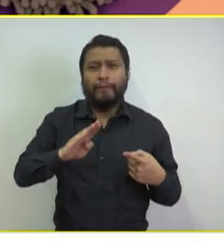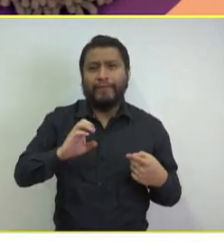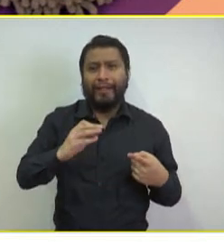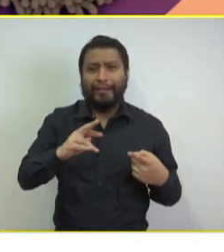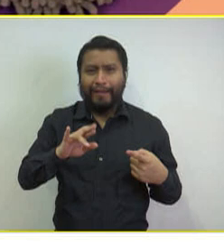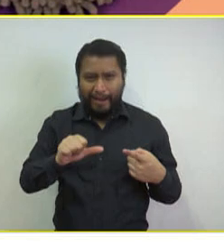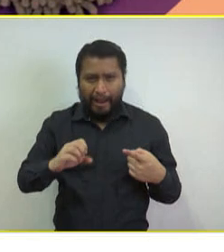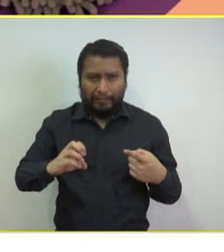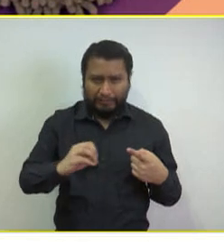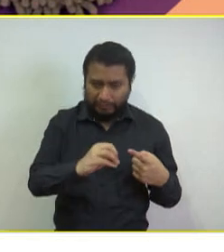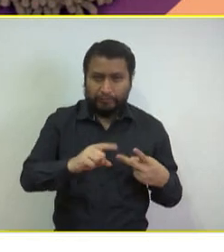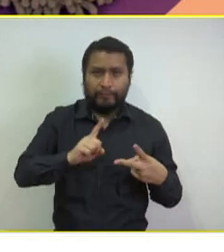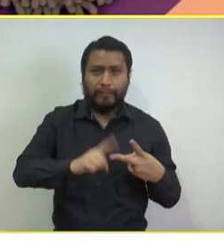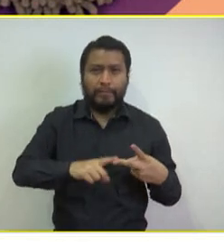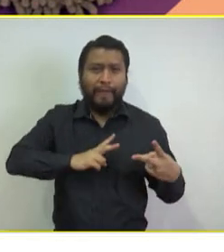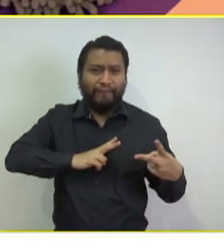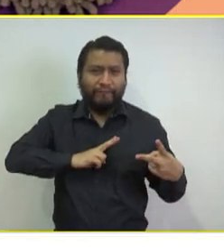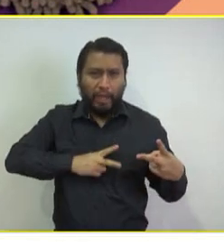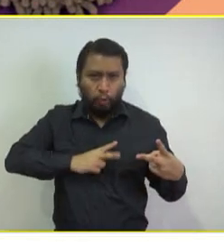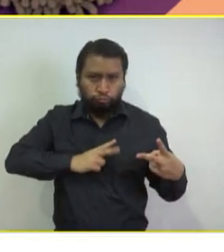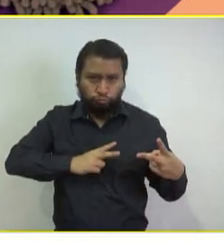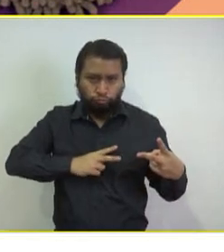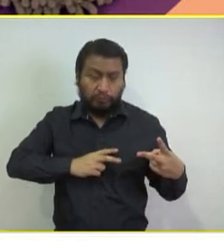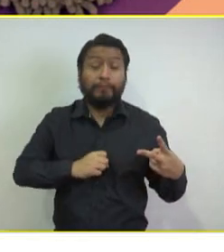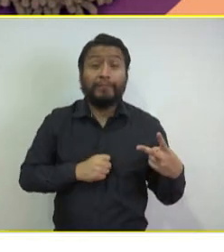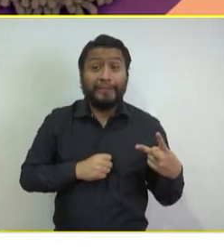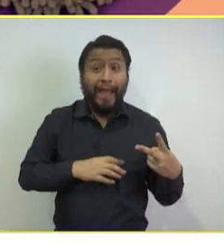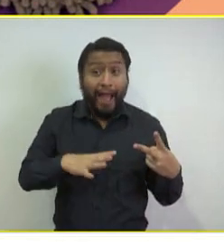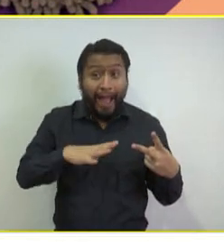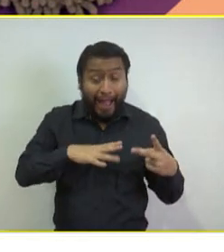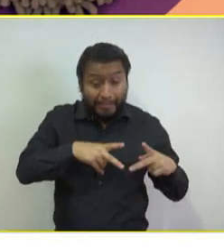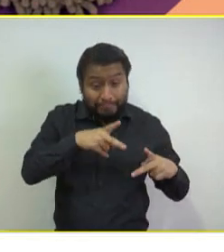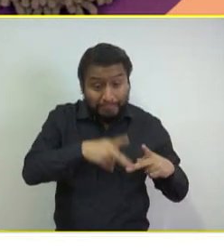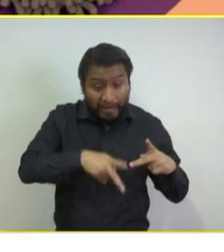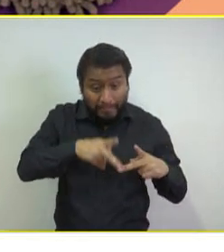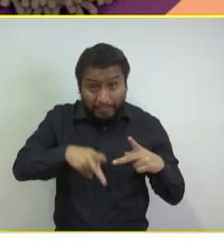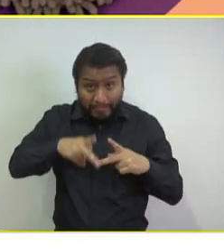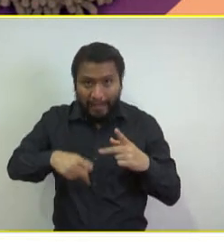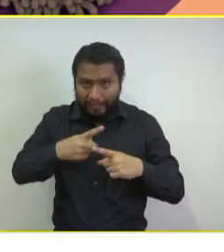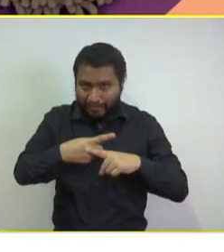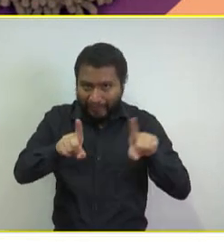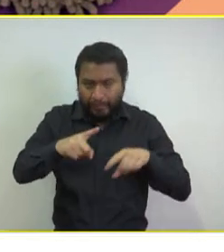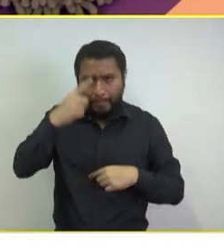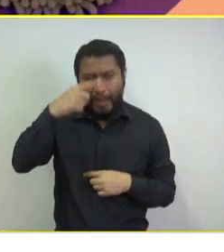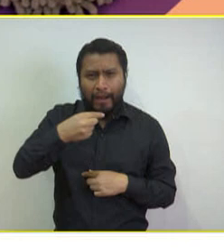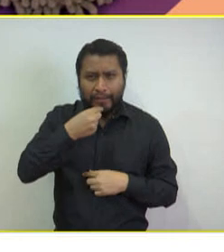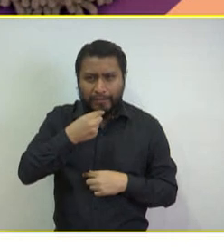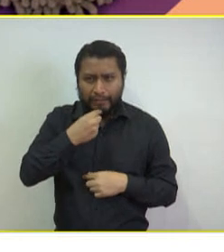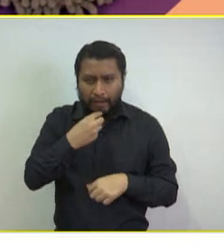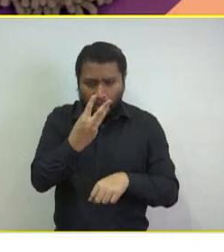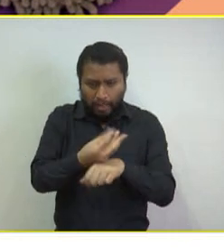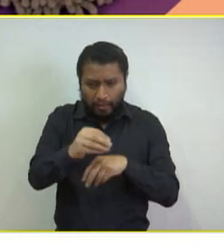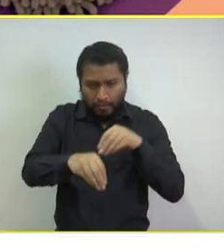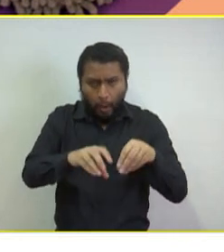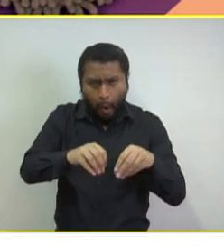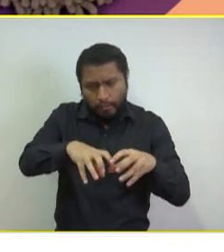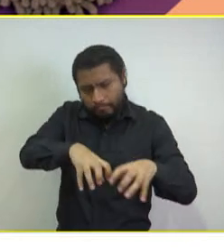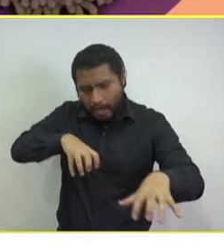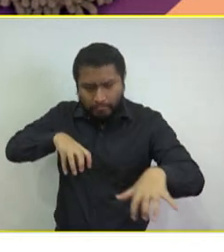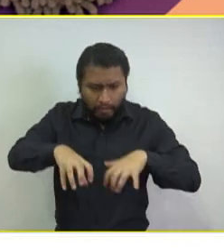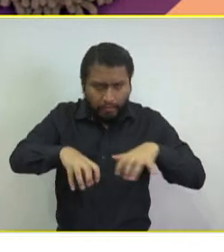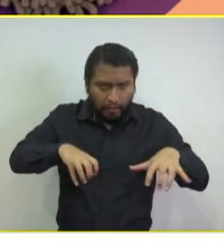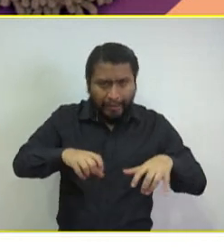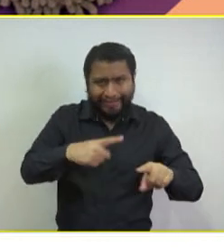virus. Cuentan con diferentes partes para que los niños las puedan ir desarmando y conocer por medio de las